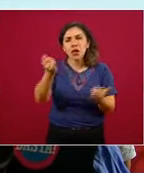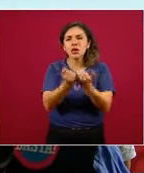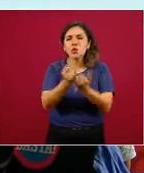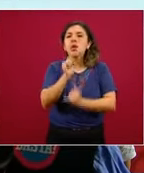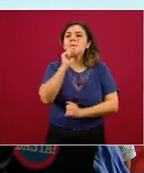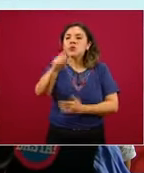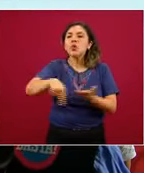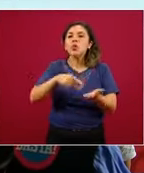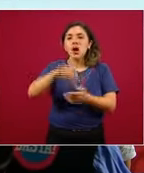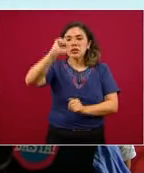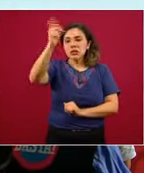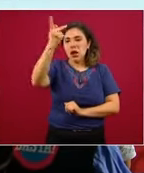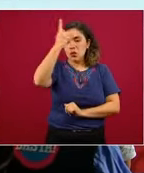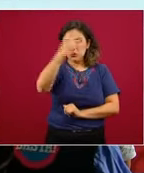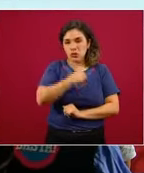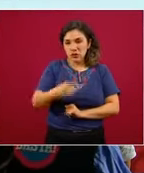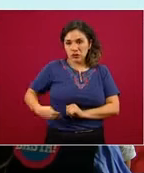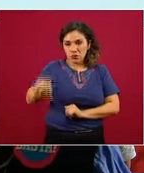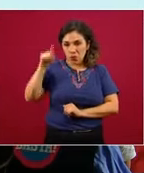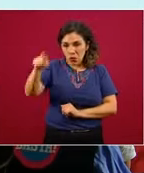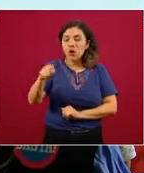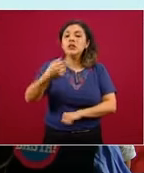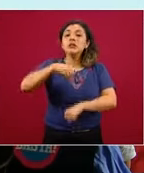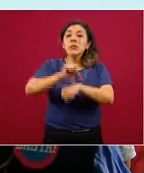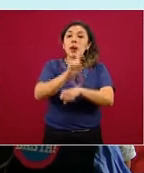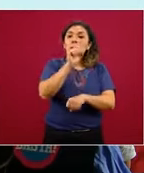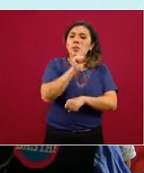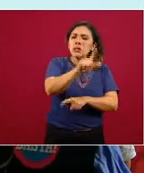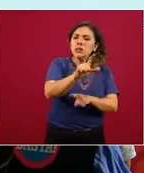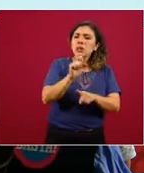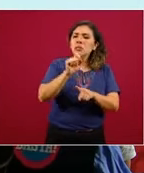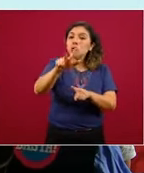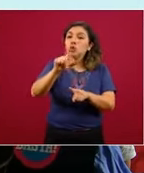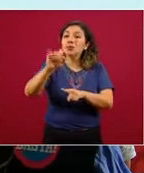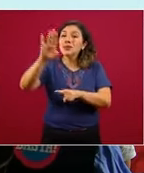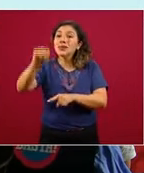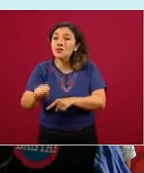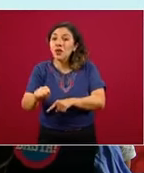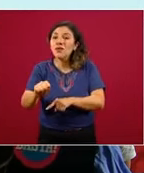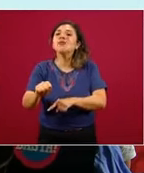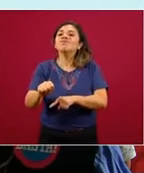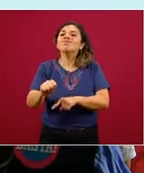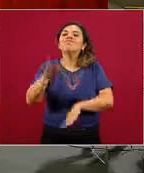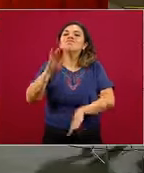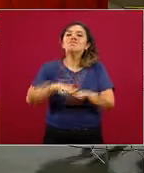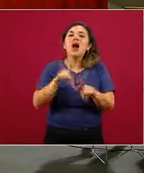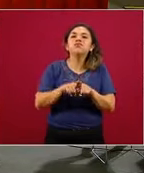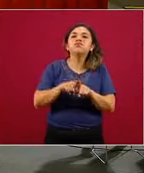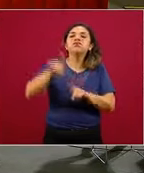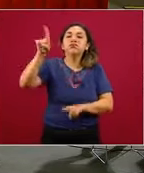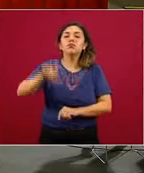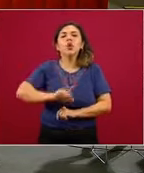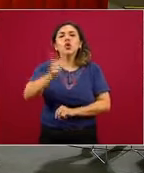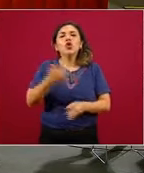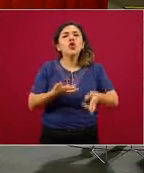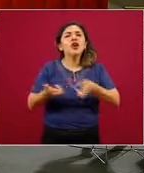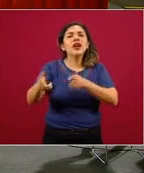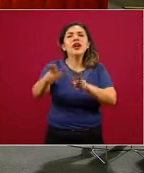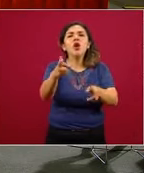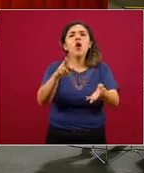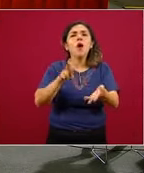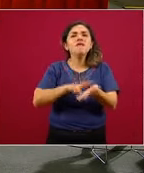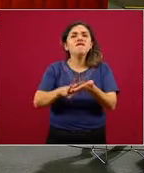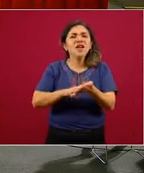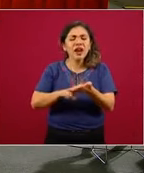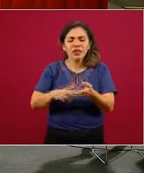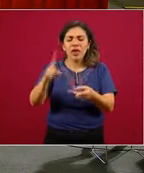tiene el mismo San Luis Potosí, que en las semanas 27, 28 y 29 precisamente incrementó. Río Verde, Soledad de